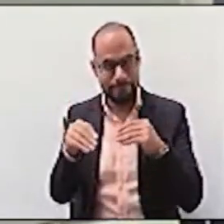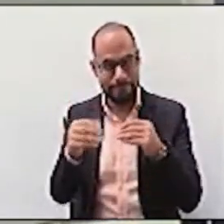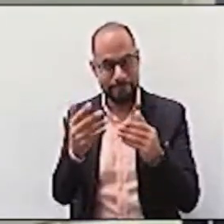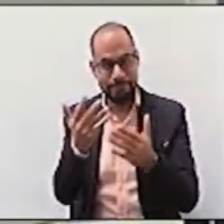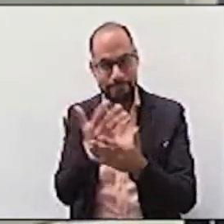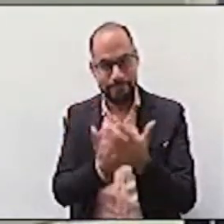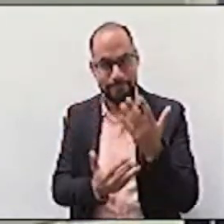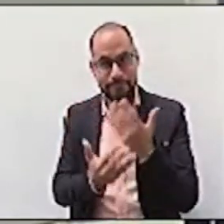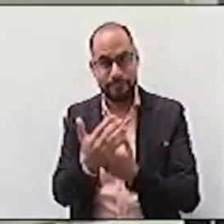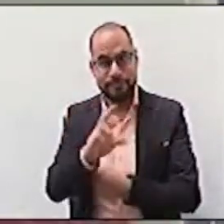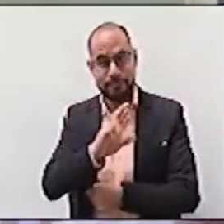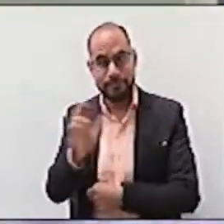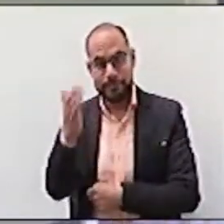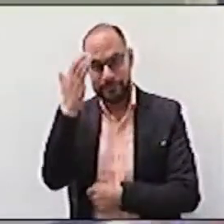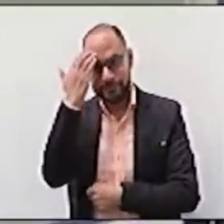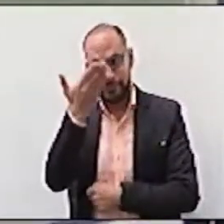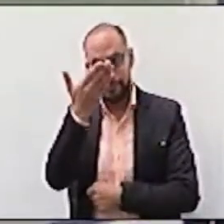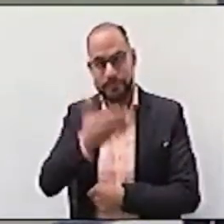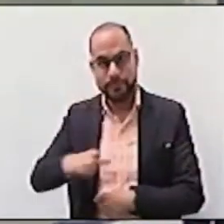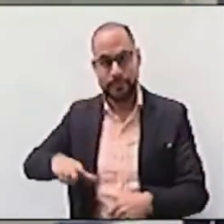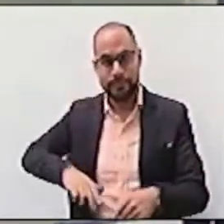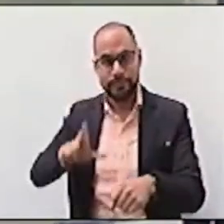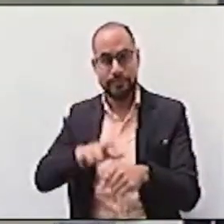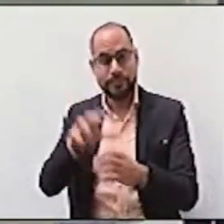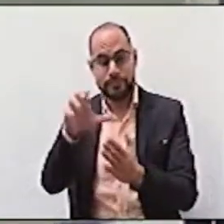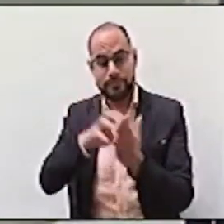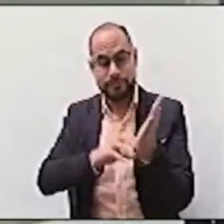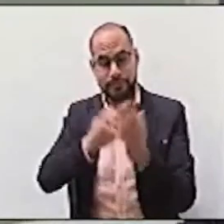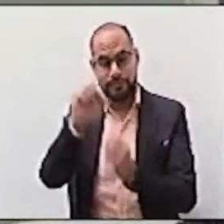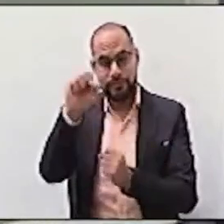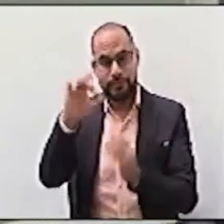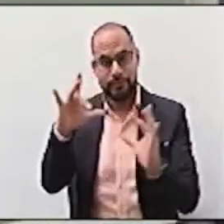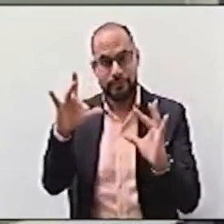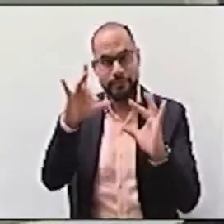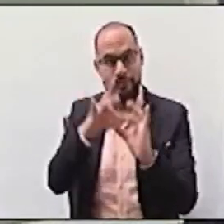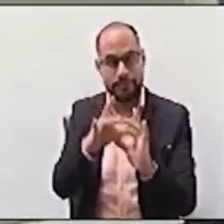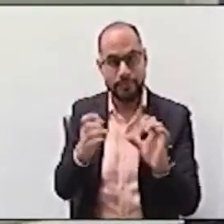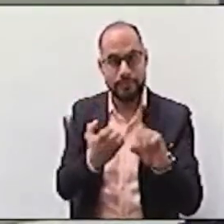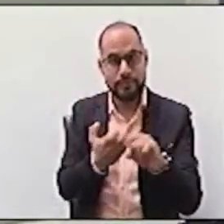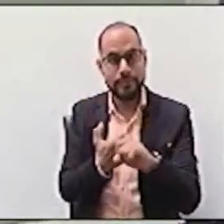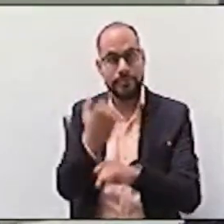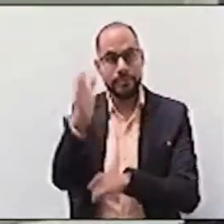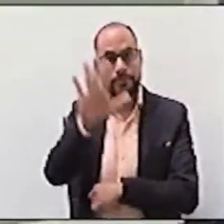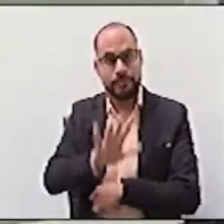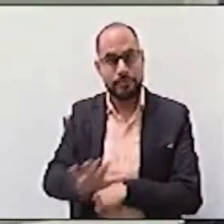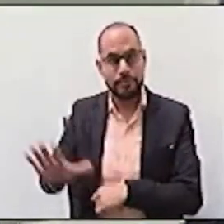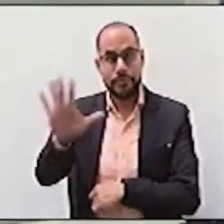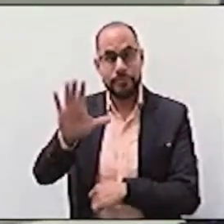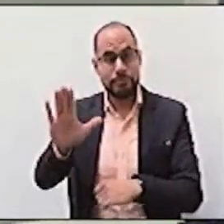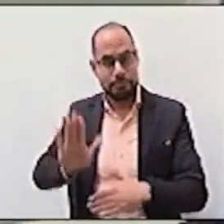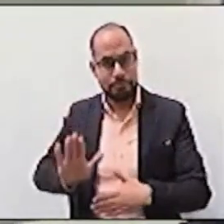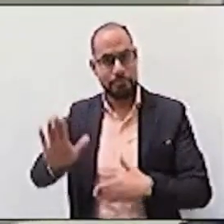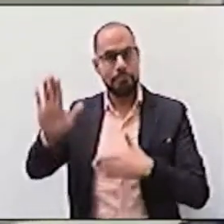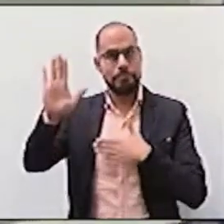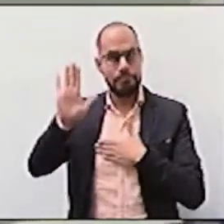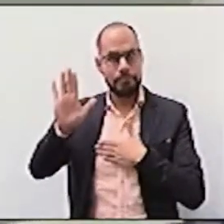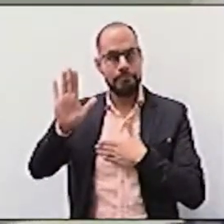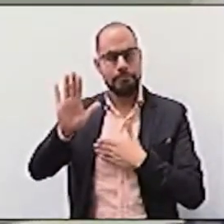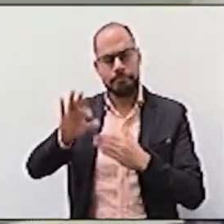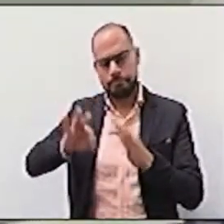Reconozco en el gobernador constitucional del estado su compromiso, su dedicación